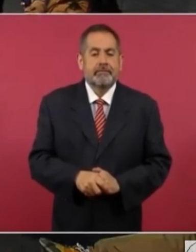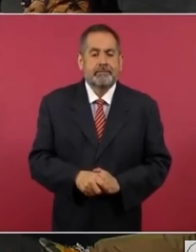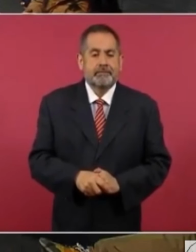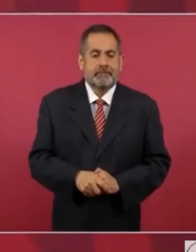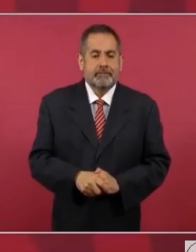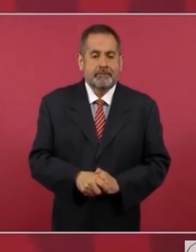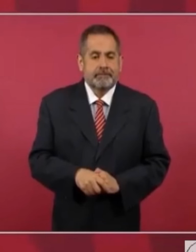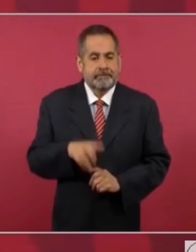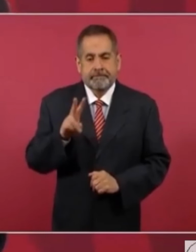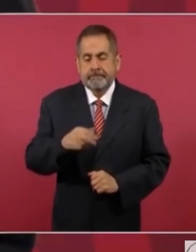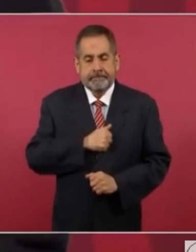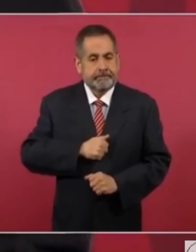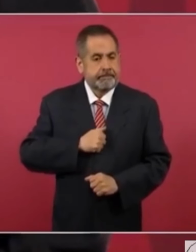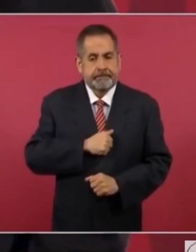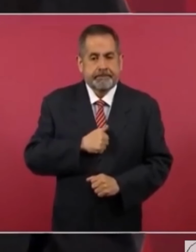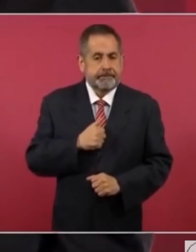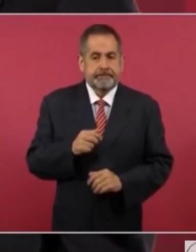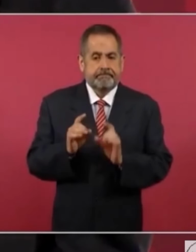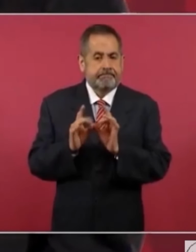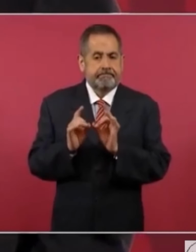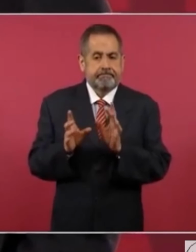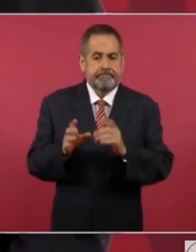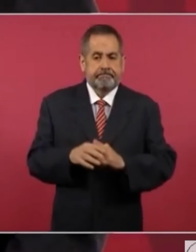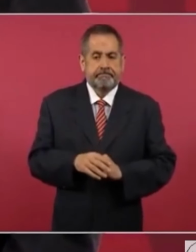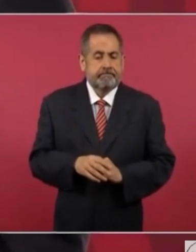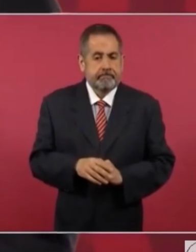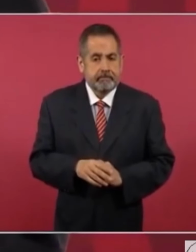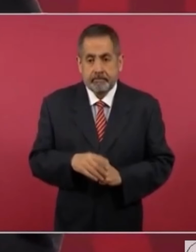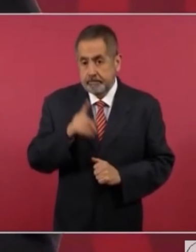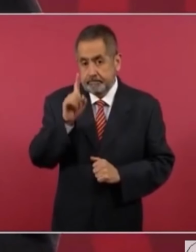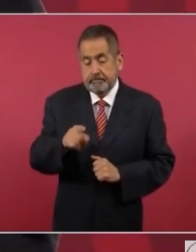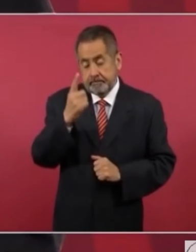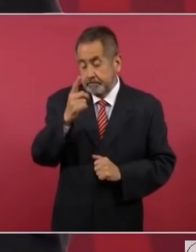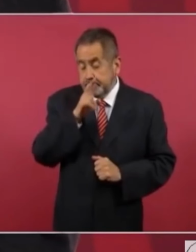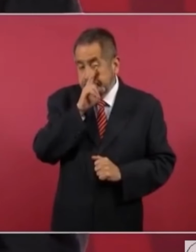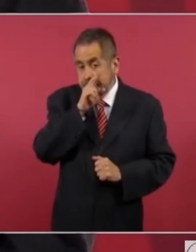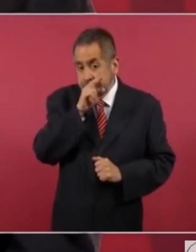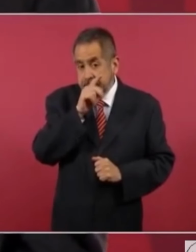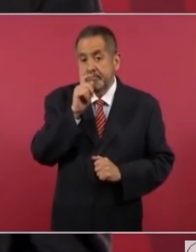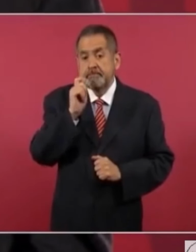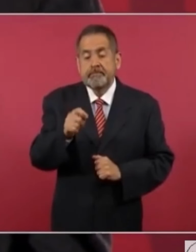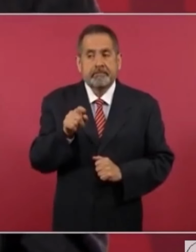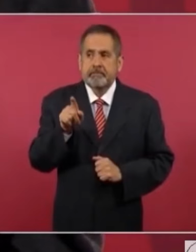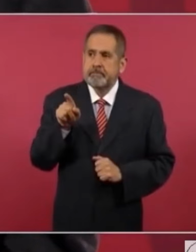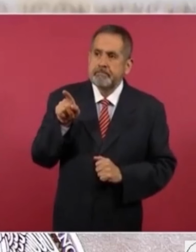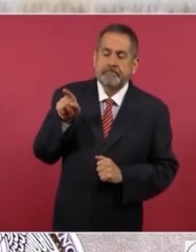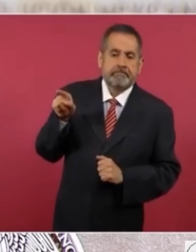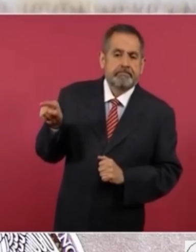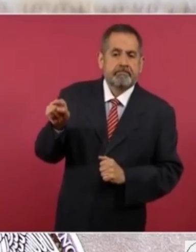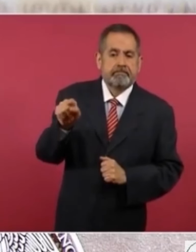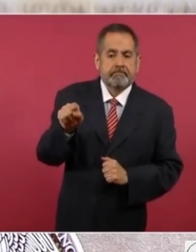Es muy lamentable. Lo más preocupante es la actitud